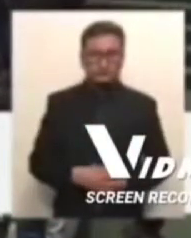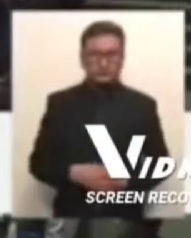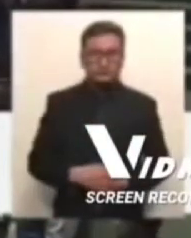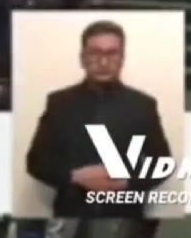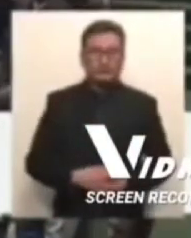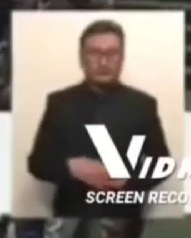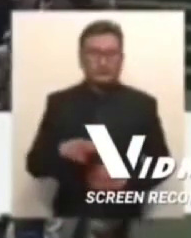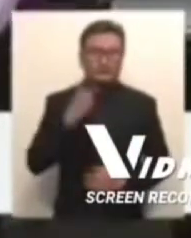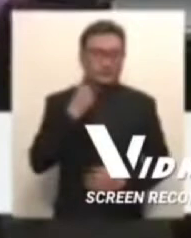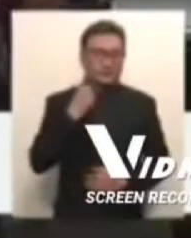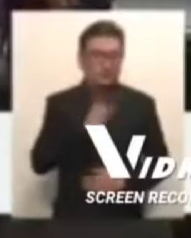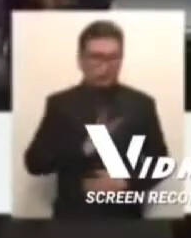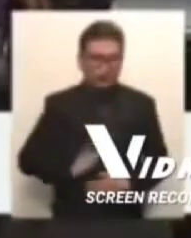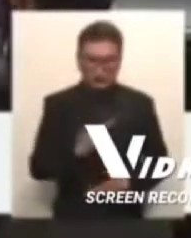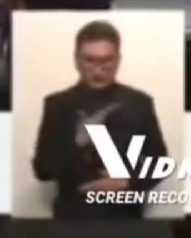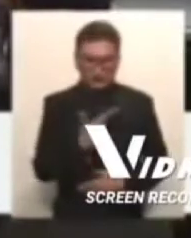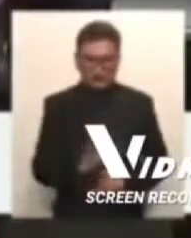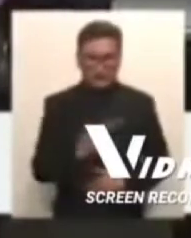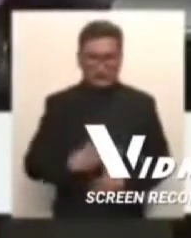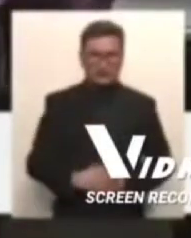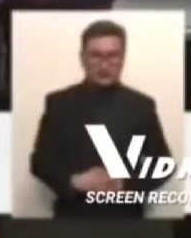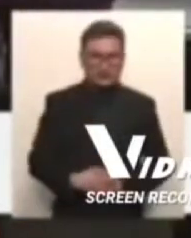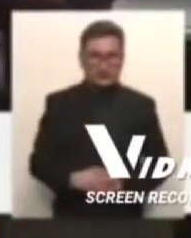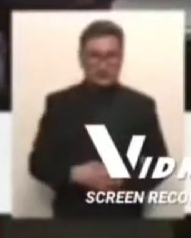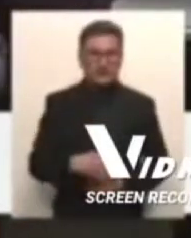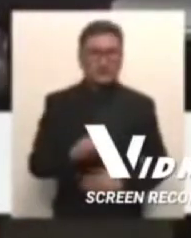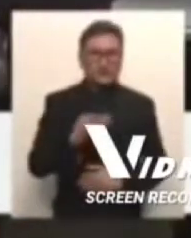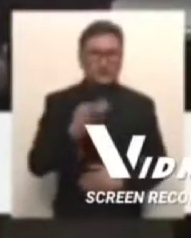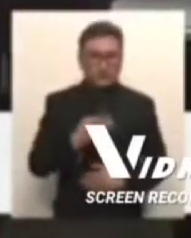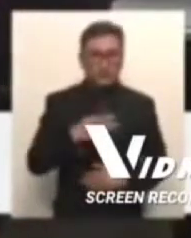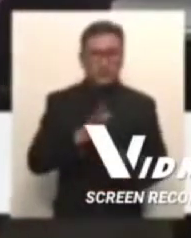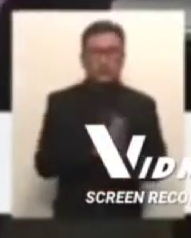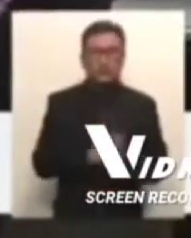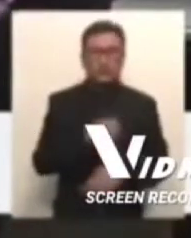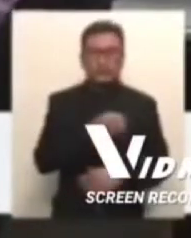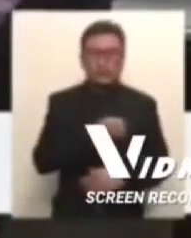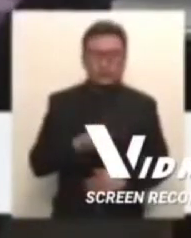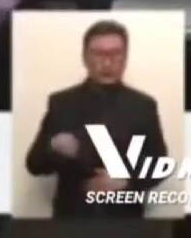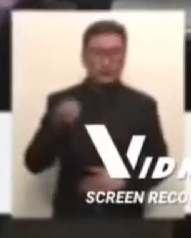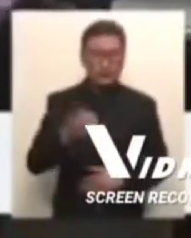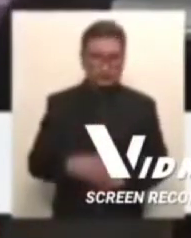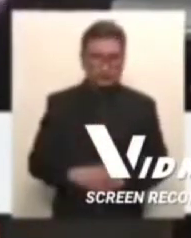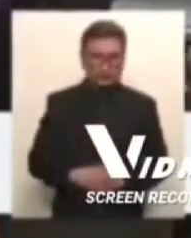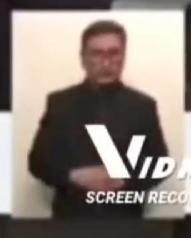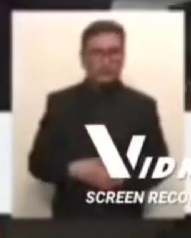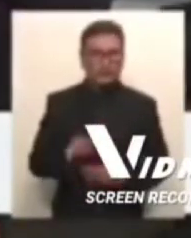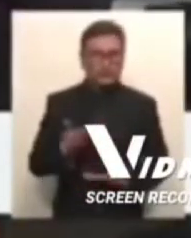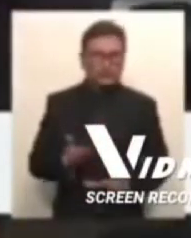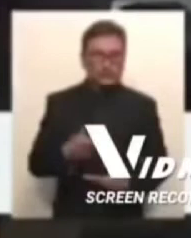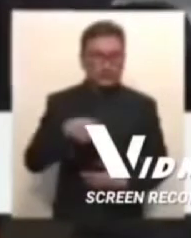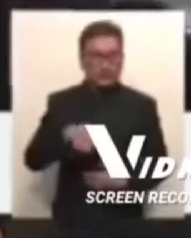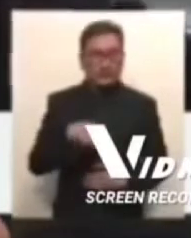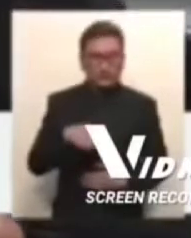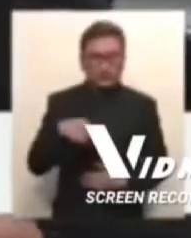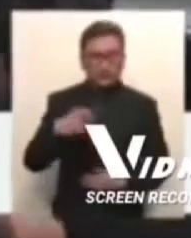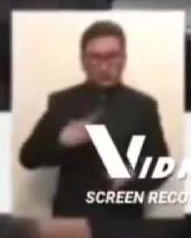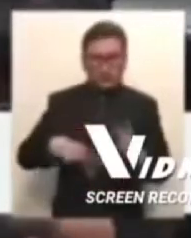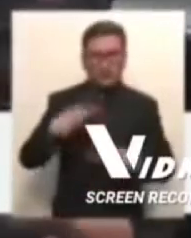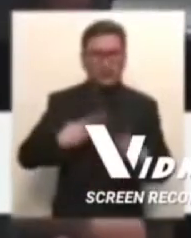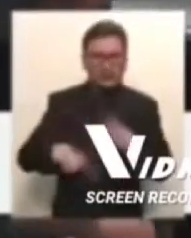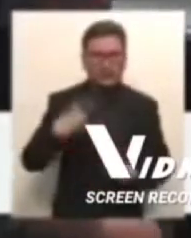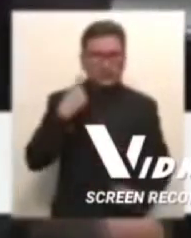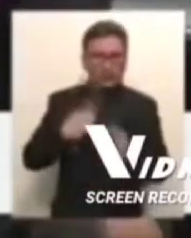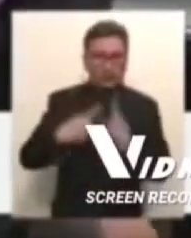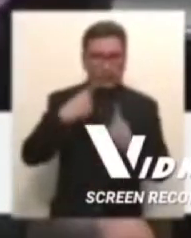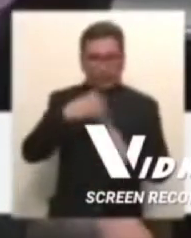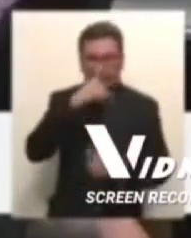No, diputada presidenta, primero le pido que ponga orden. Un diputado de su fracción viene aquí a provocarme, a injuriarme,